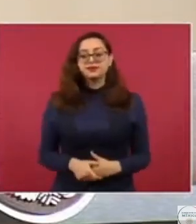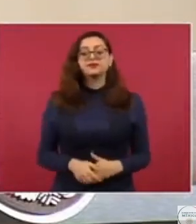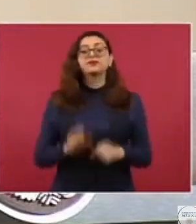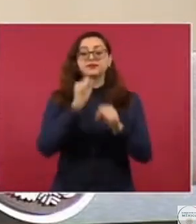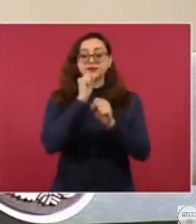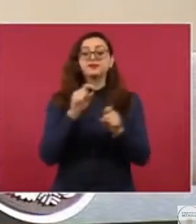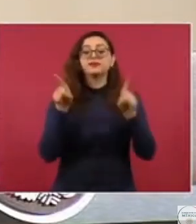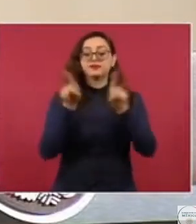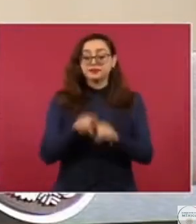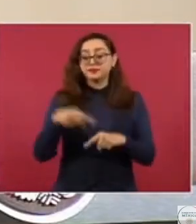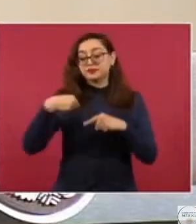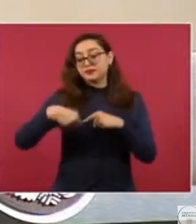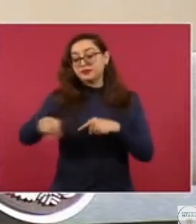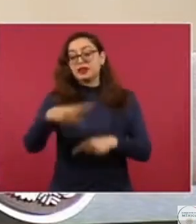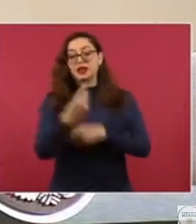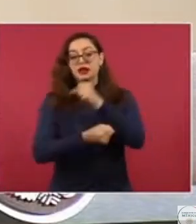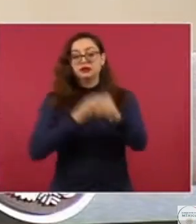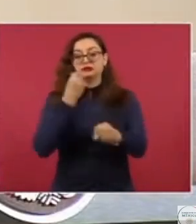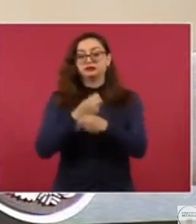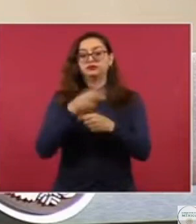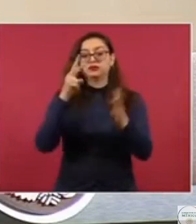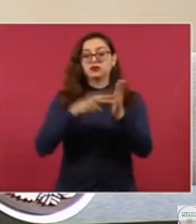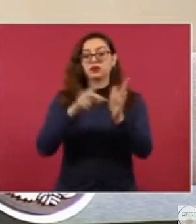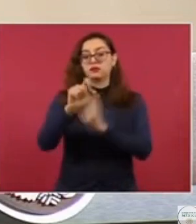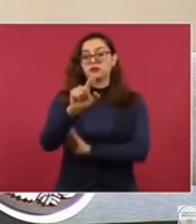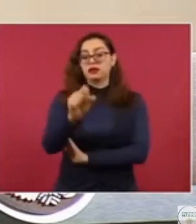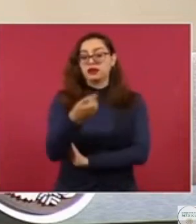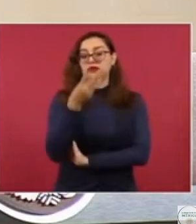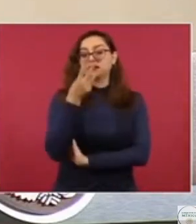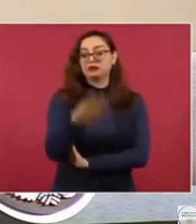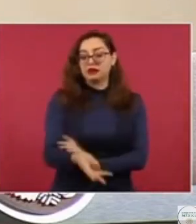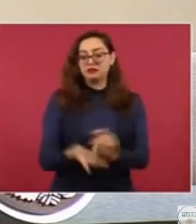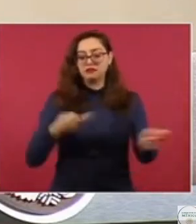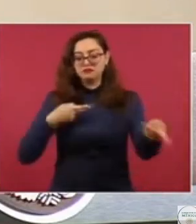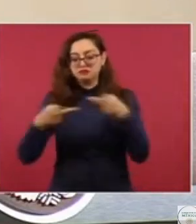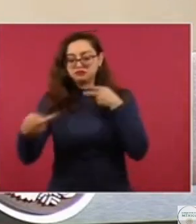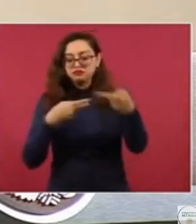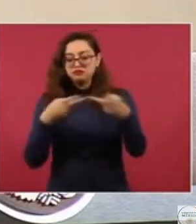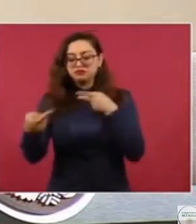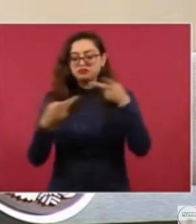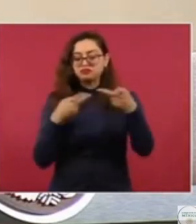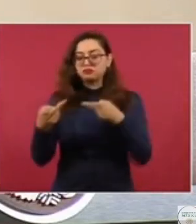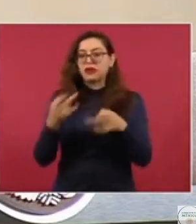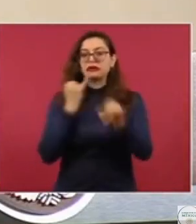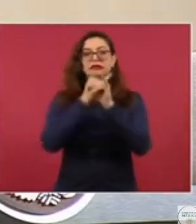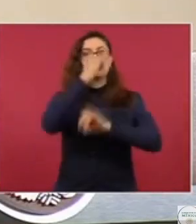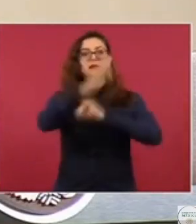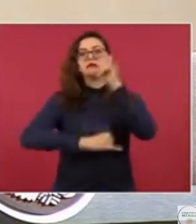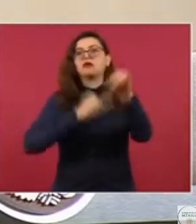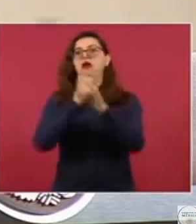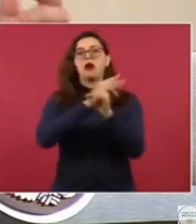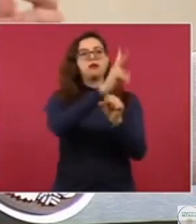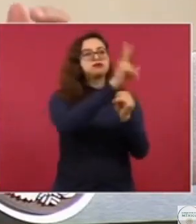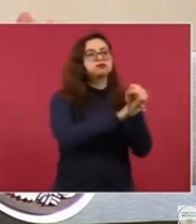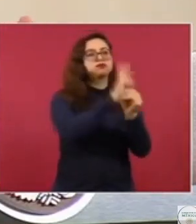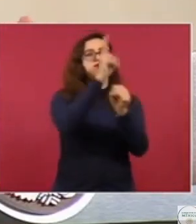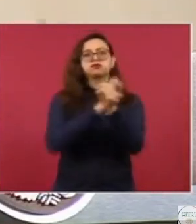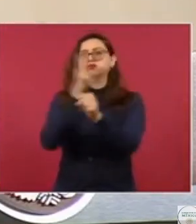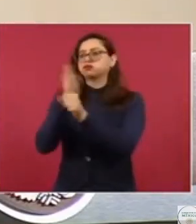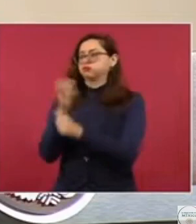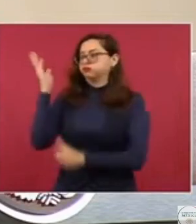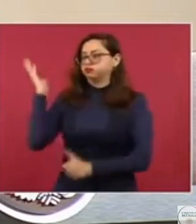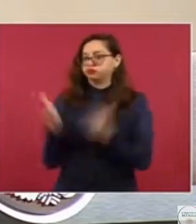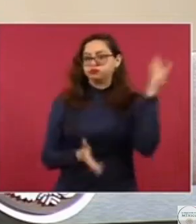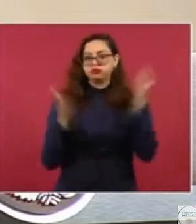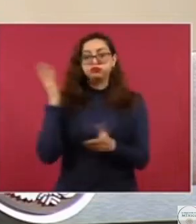año un muy importante encuentro internacional de estudios mayas. Hay que entender